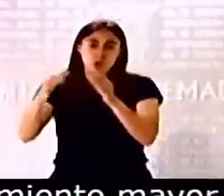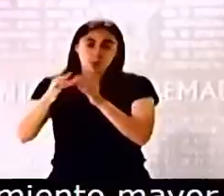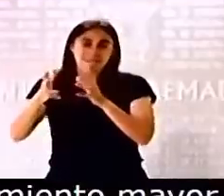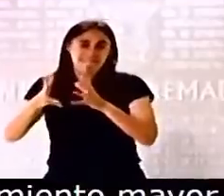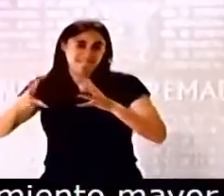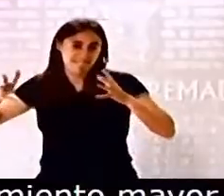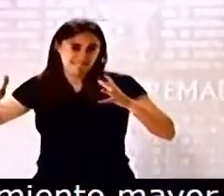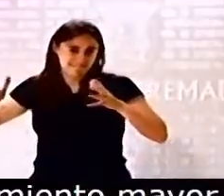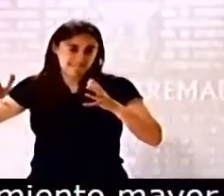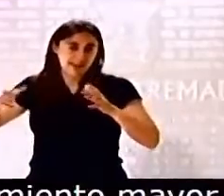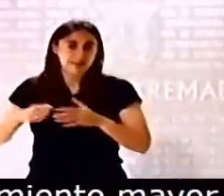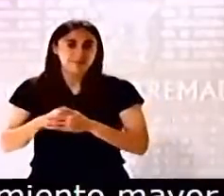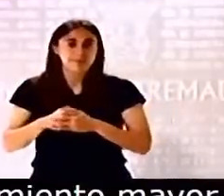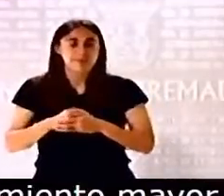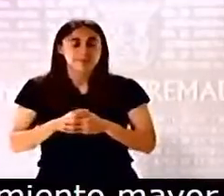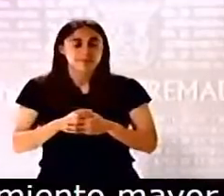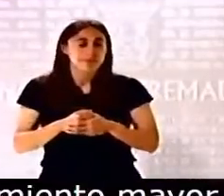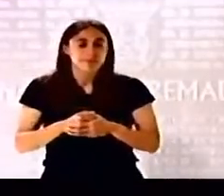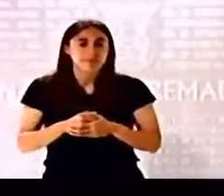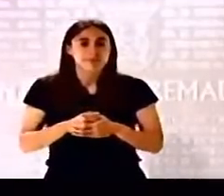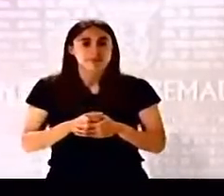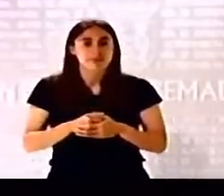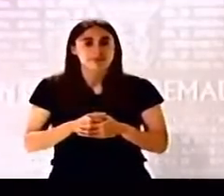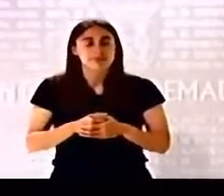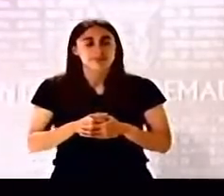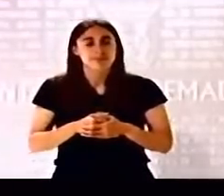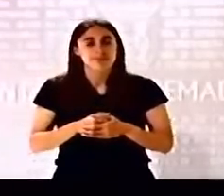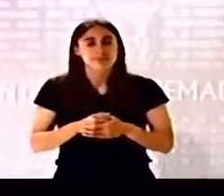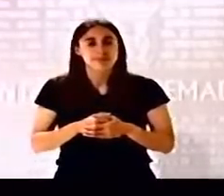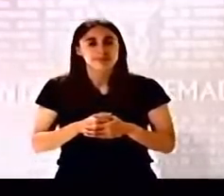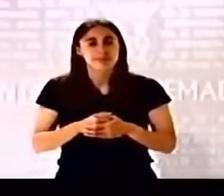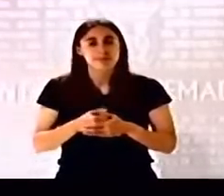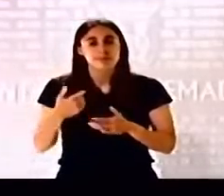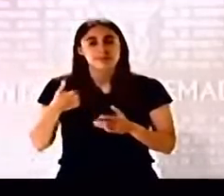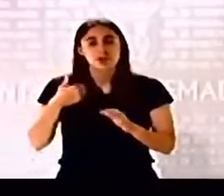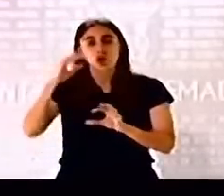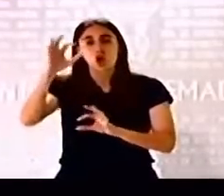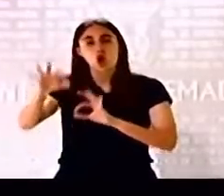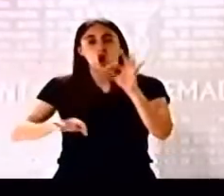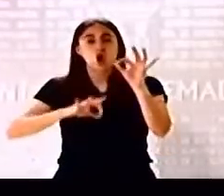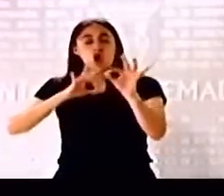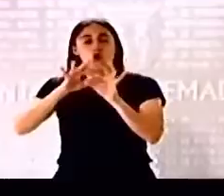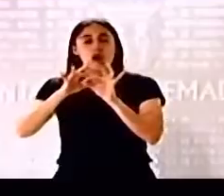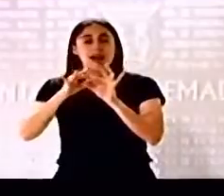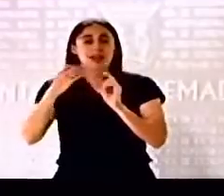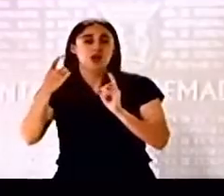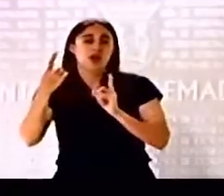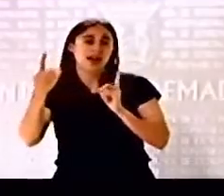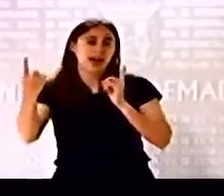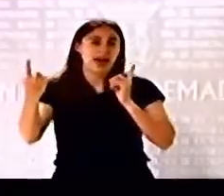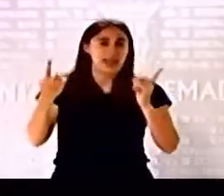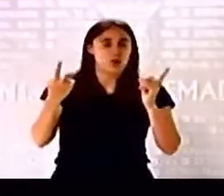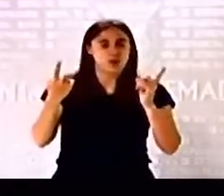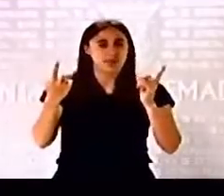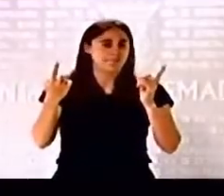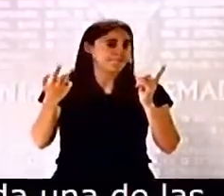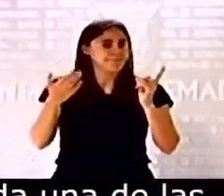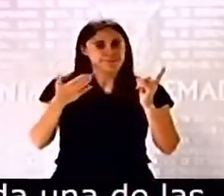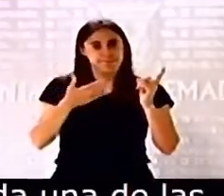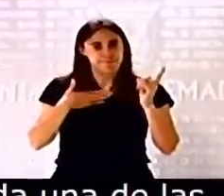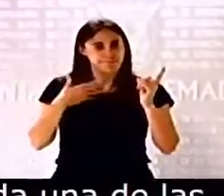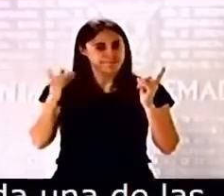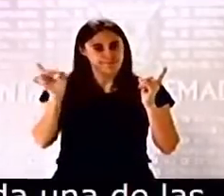Yo no soy de meterme en la organización que tenga cada una de las gerencias de área. Antes se lo explicaba con los